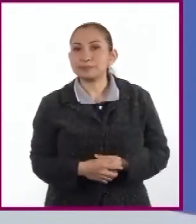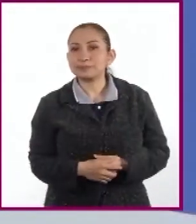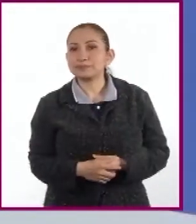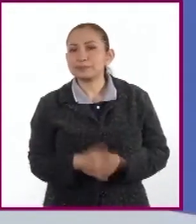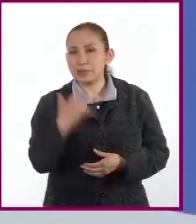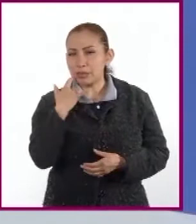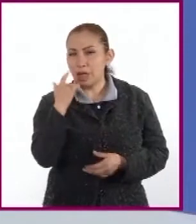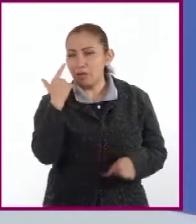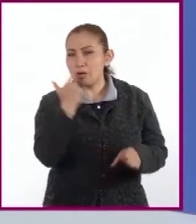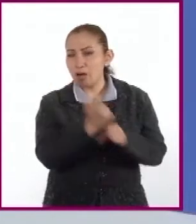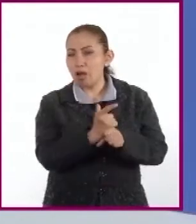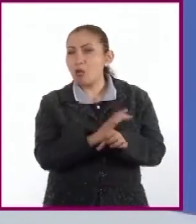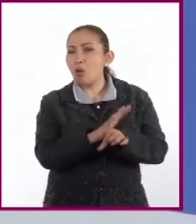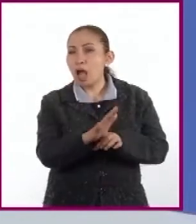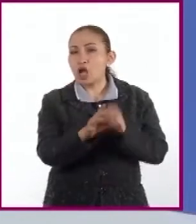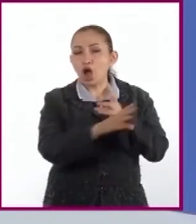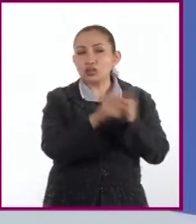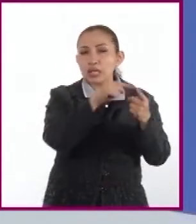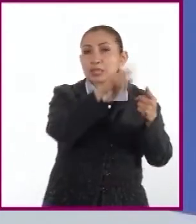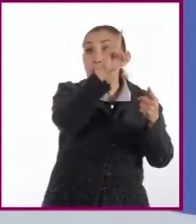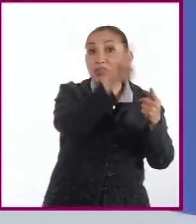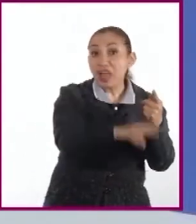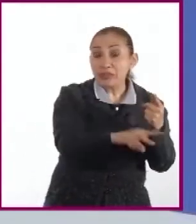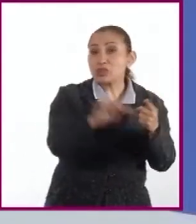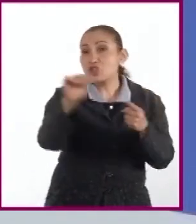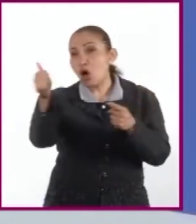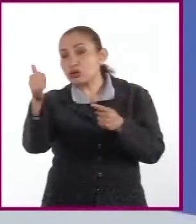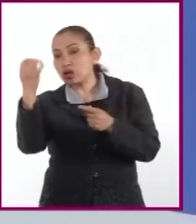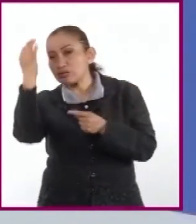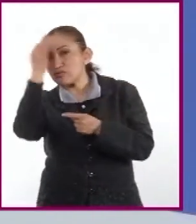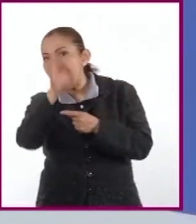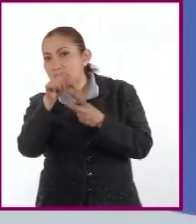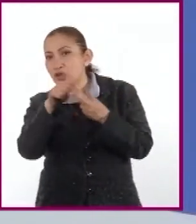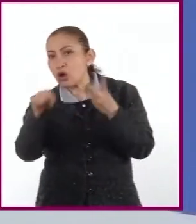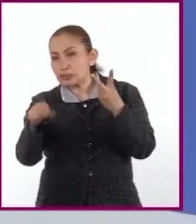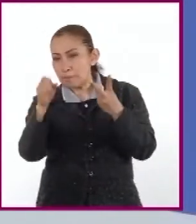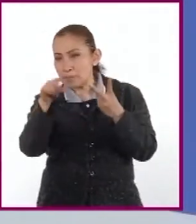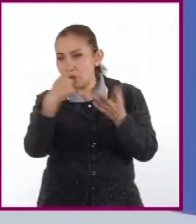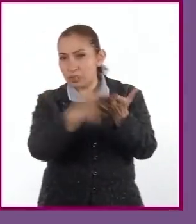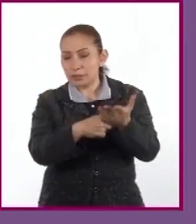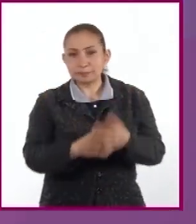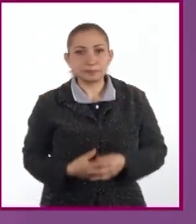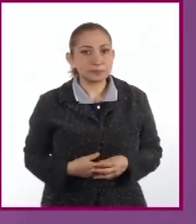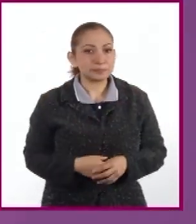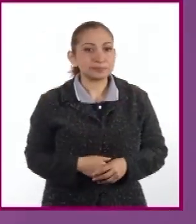Trate de identificar los elementos reales e imaginarios que se narran.